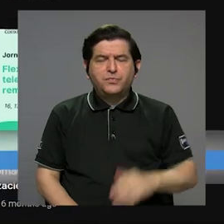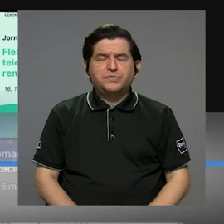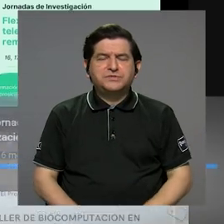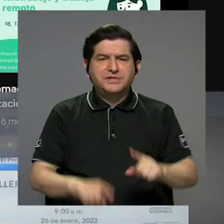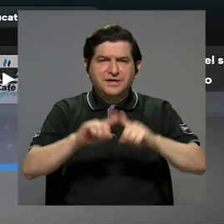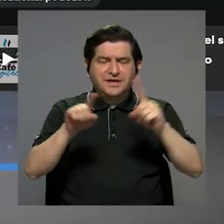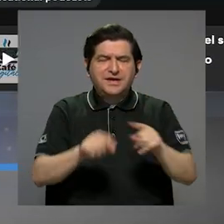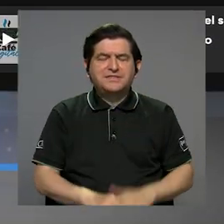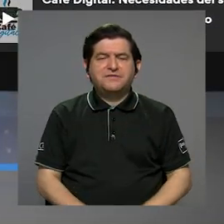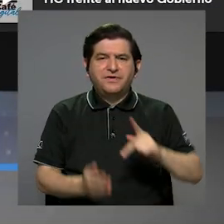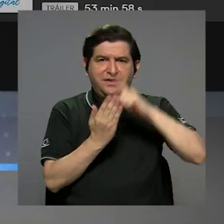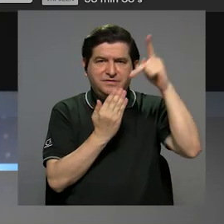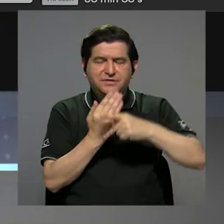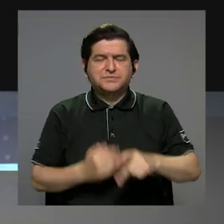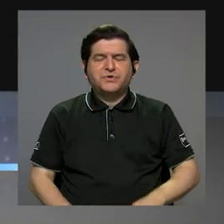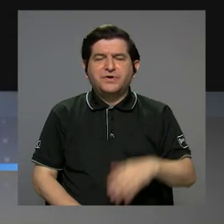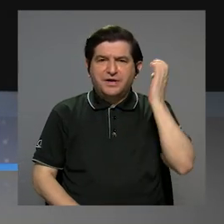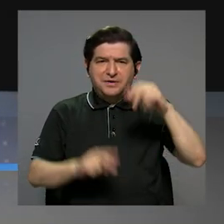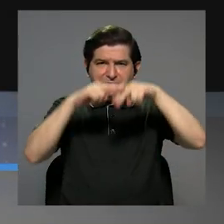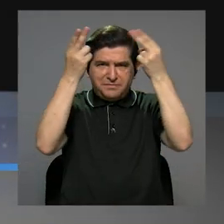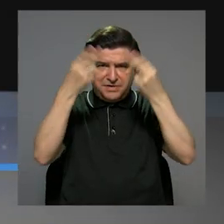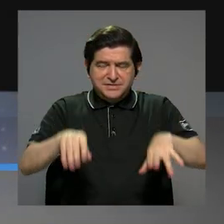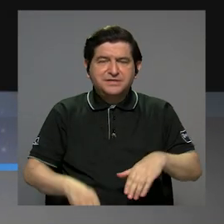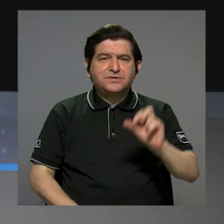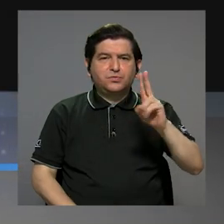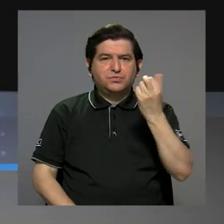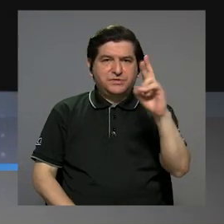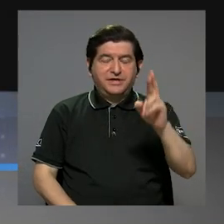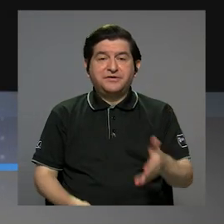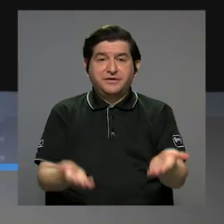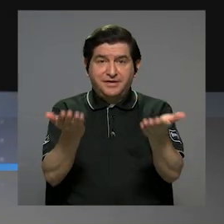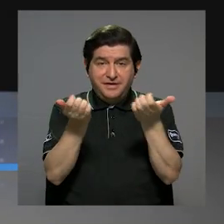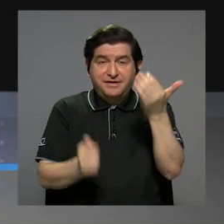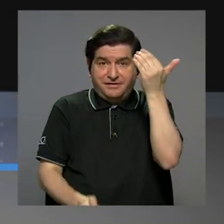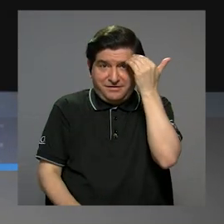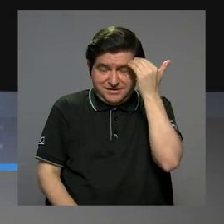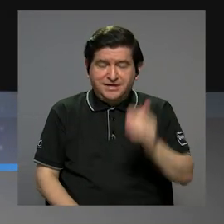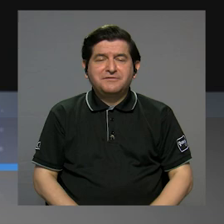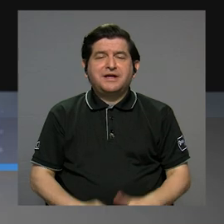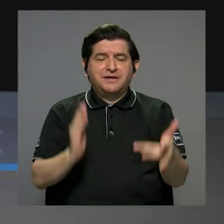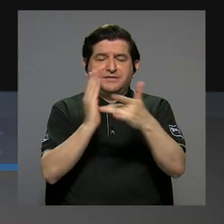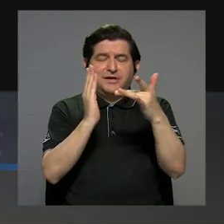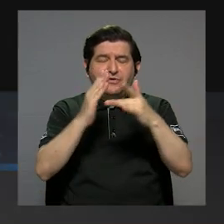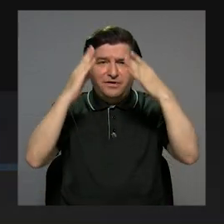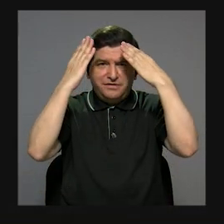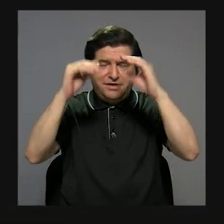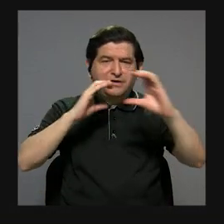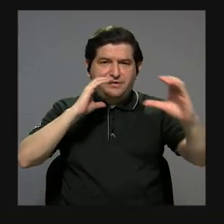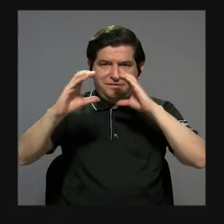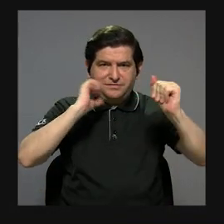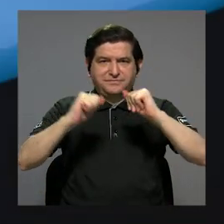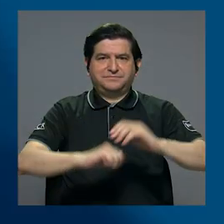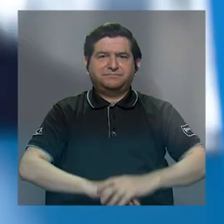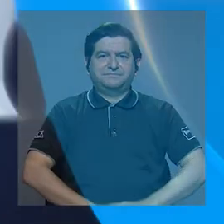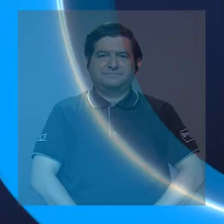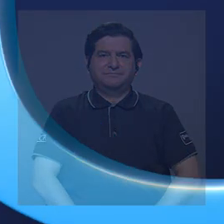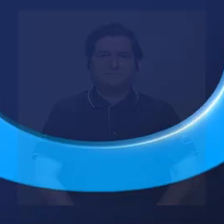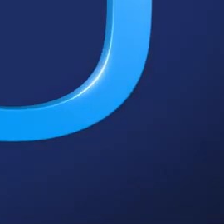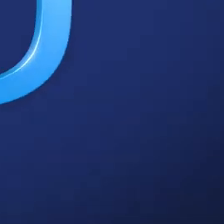podcasts de la Universidad de Costa Rica si desea conocer más sobre tecnología, información y comunicación.